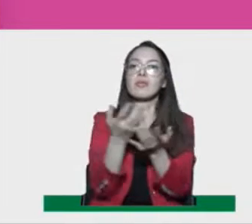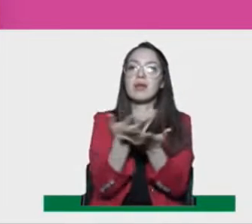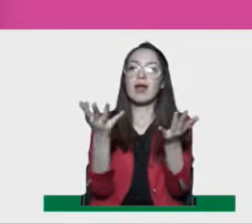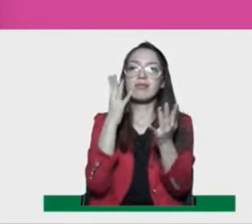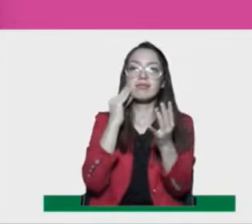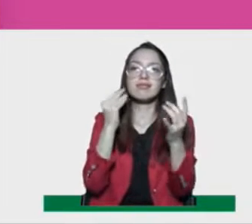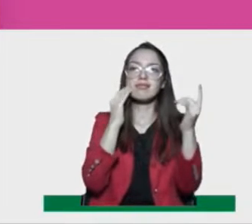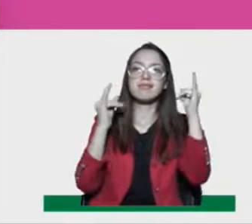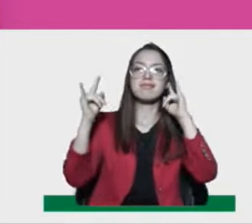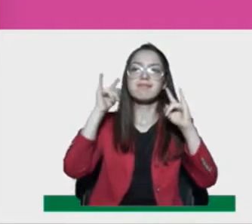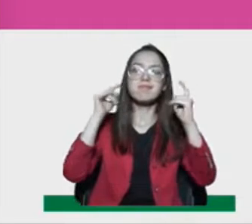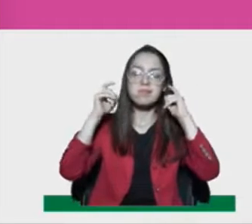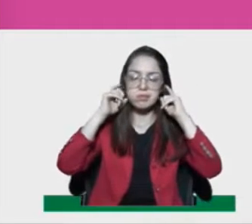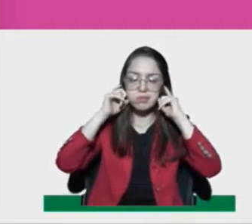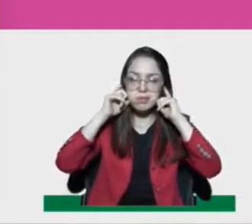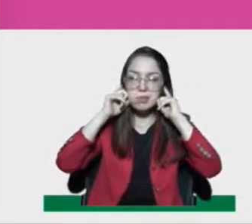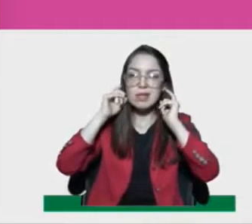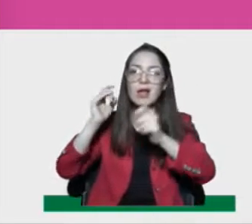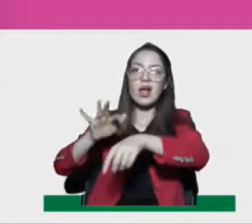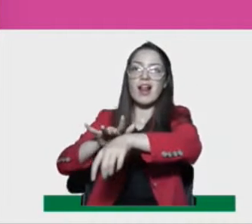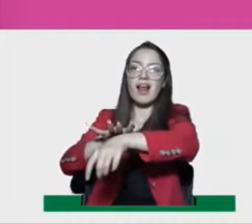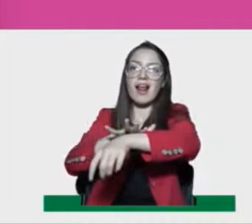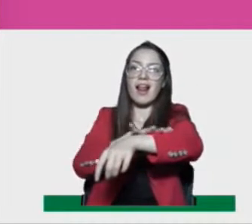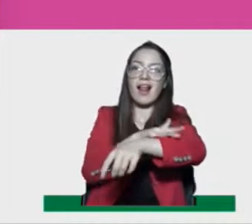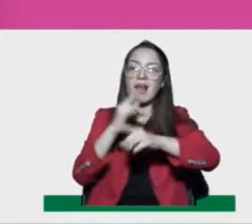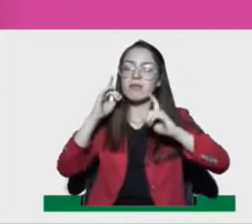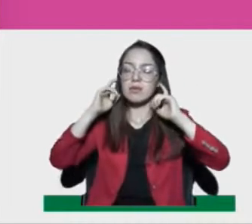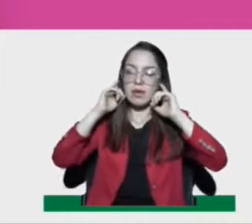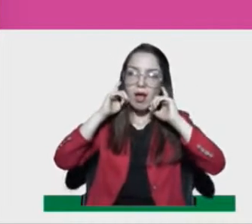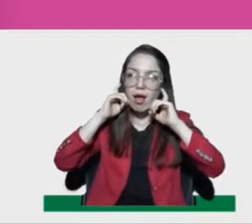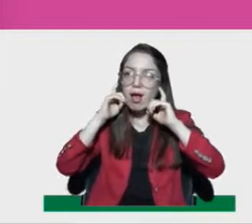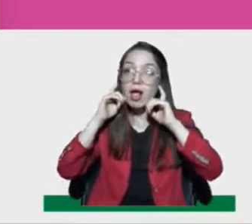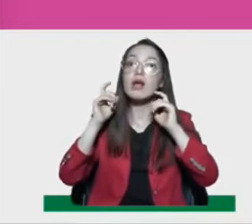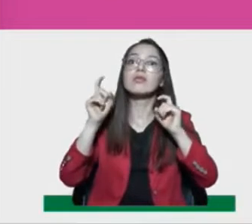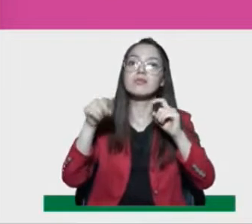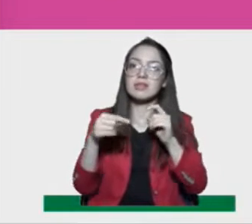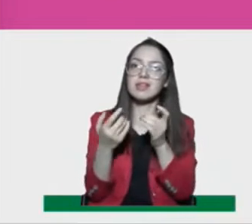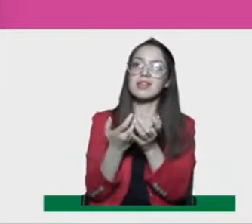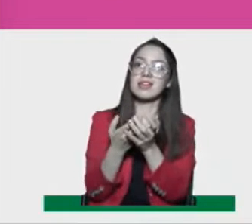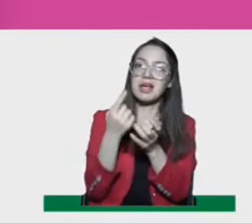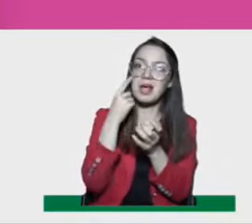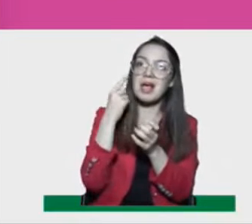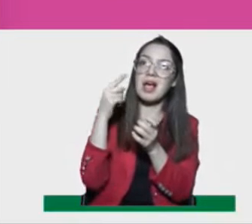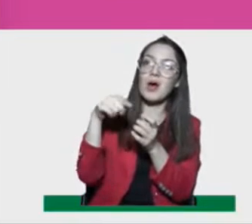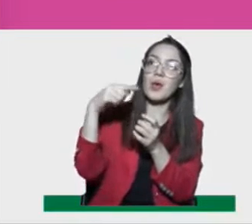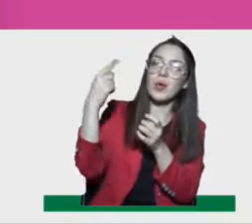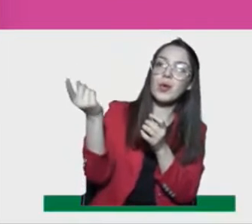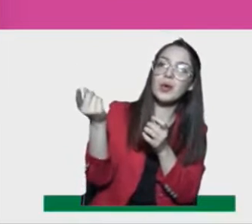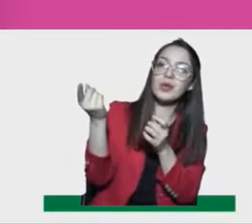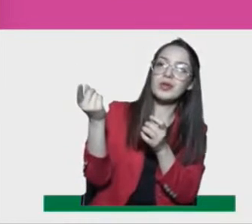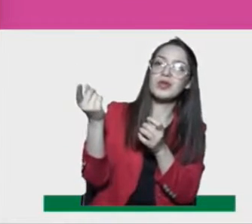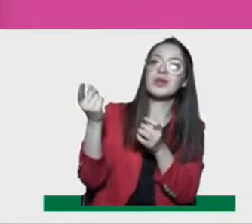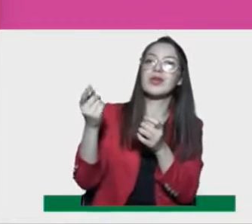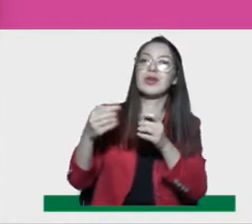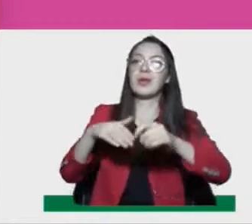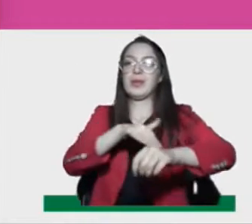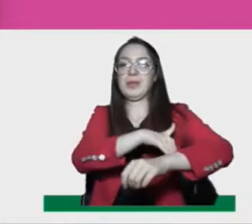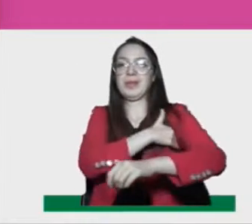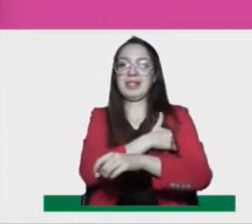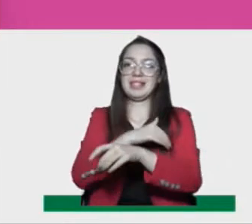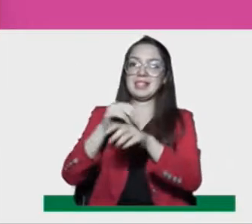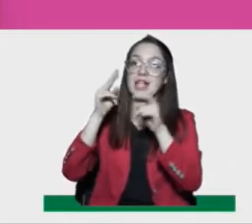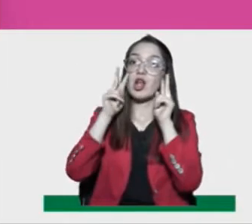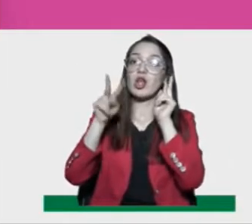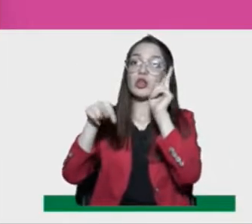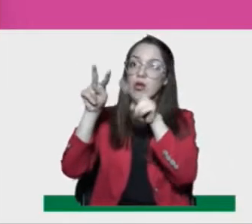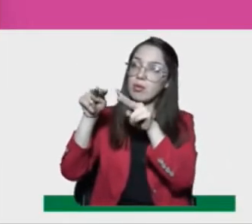experiencias conectados a los sentidos. Es una experiencia piloto que hemos también compartido con el Viceministerio de Turismo, con el ánimo de que se puedan hacer